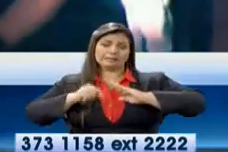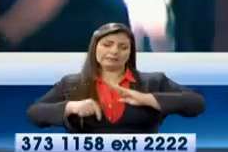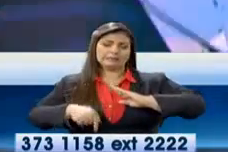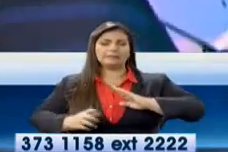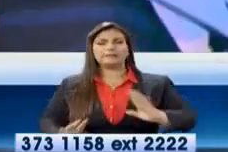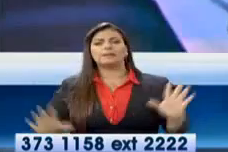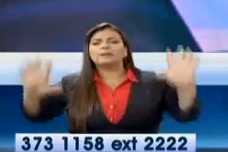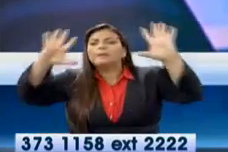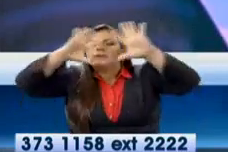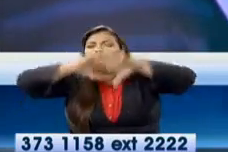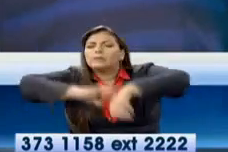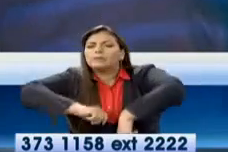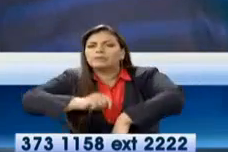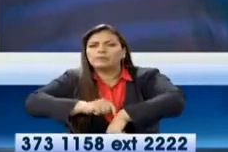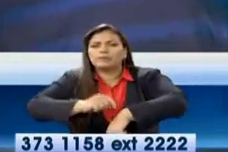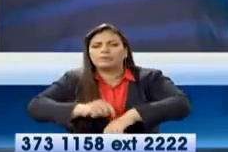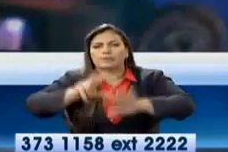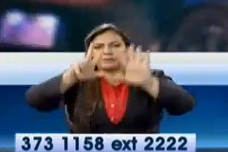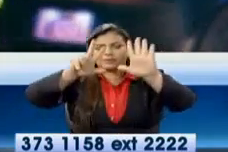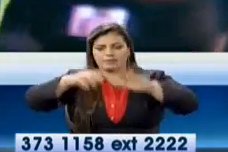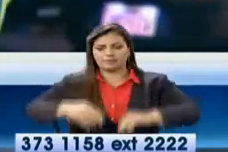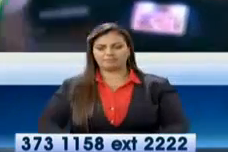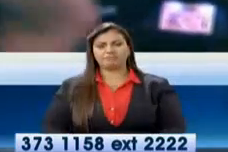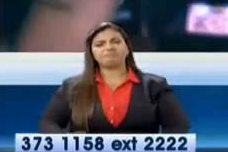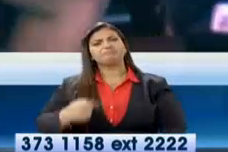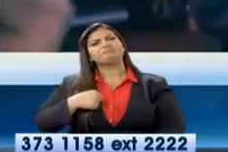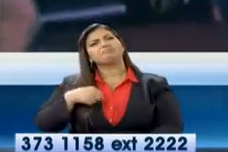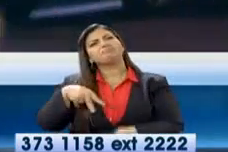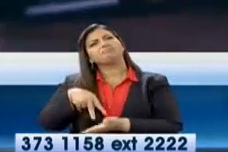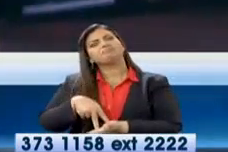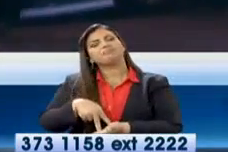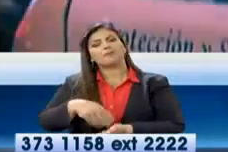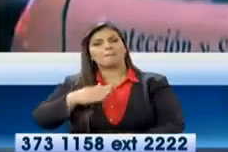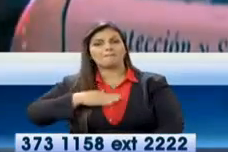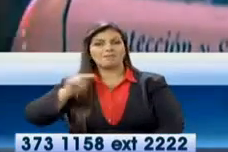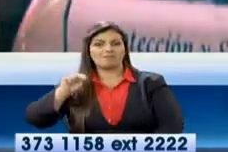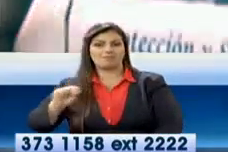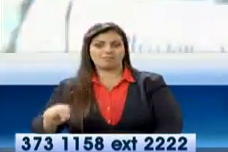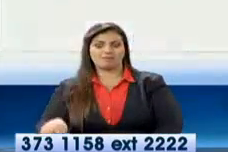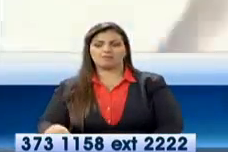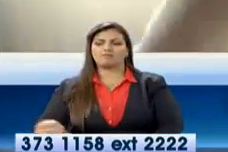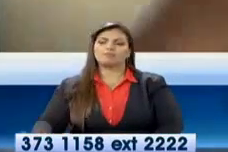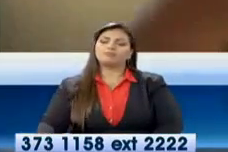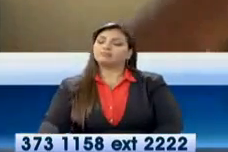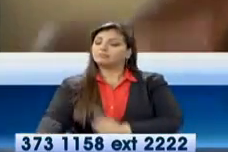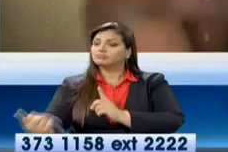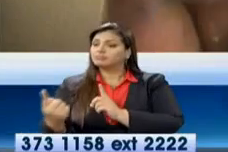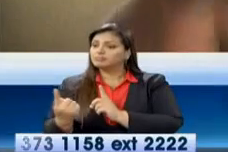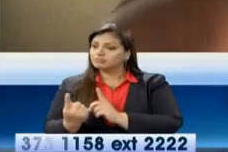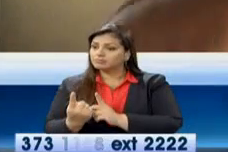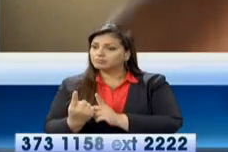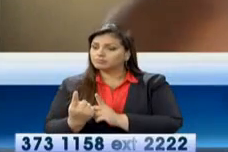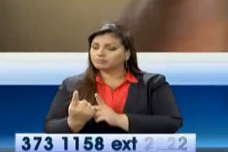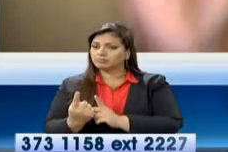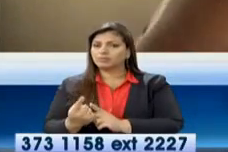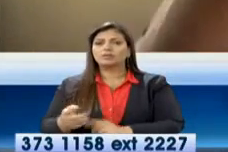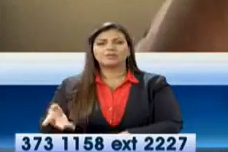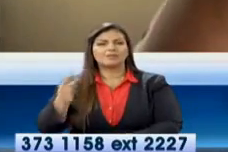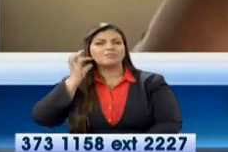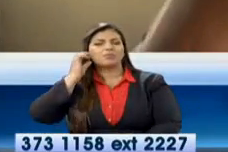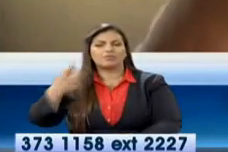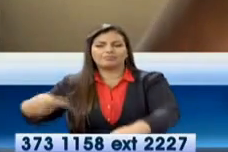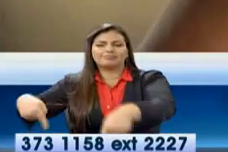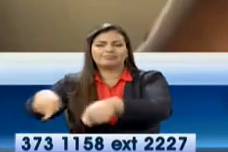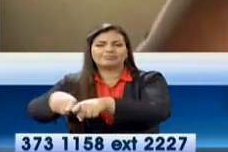conversaciones, él necesitó realizar una llamada de manera urgente. Entonces la mujer le dice, entonces yo te presto